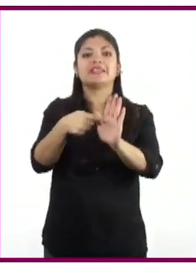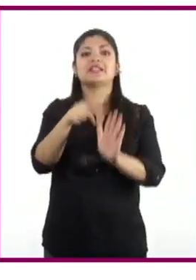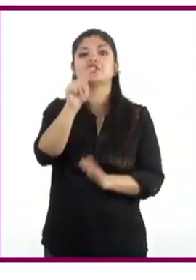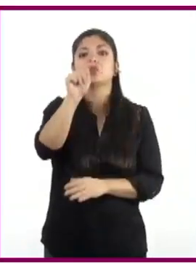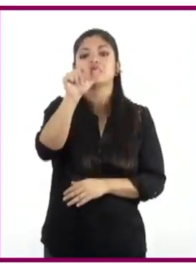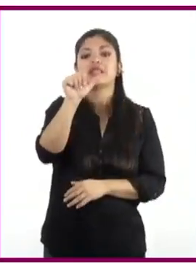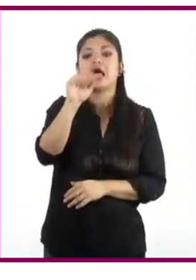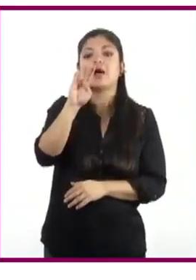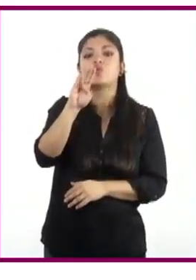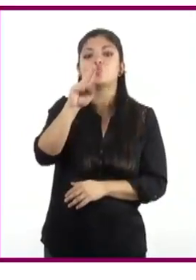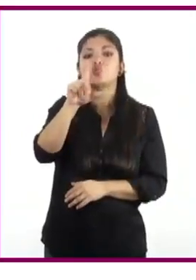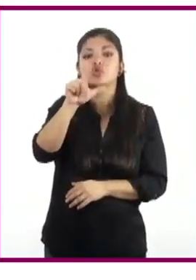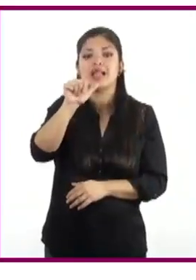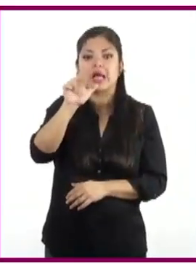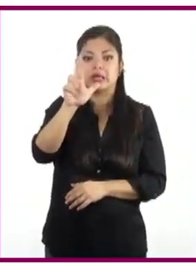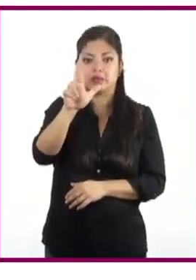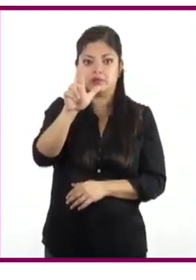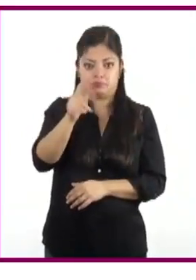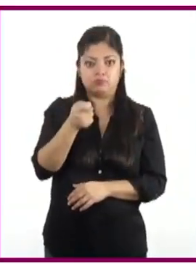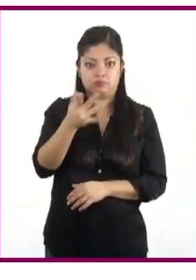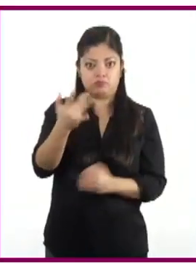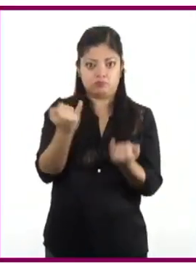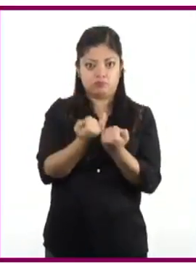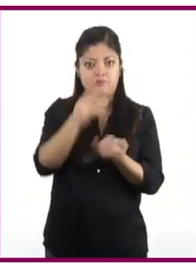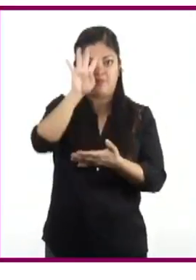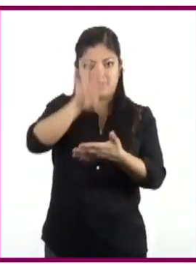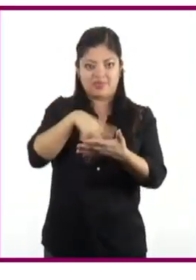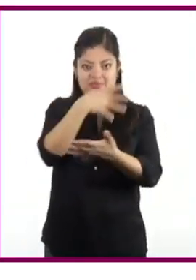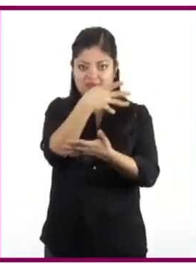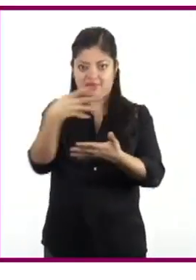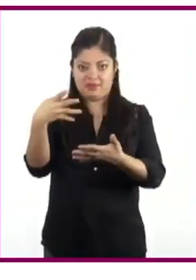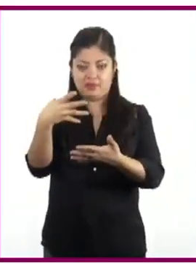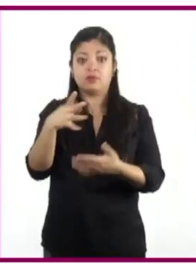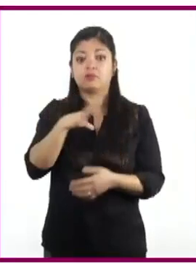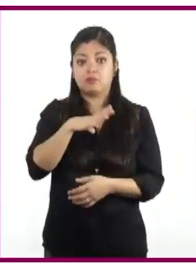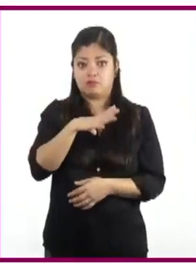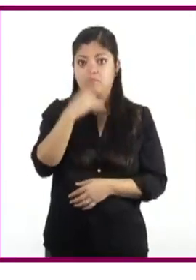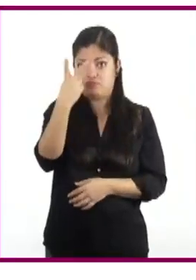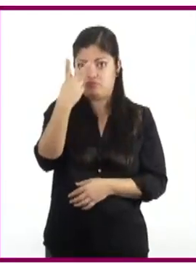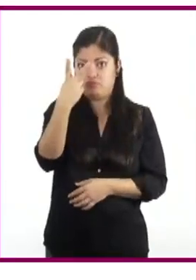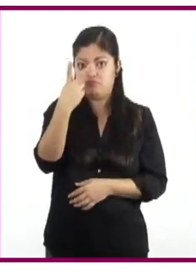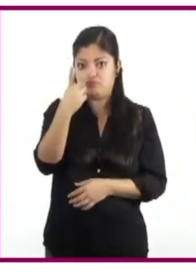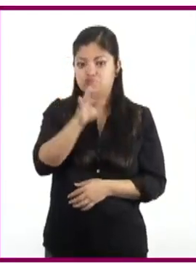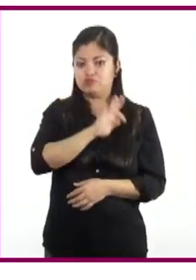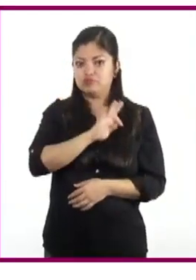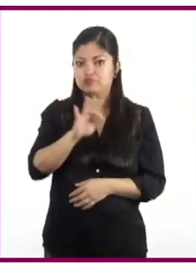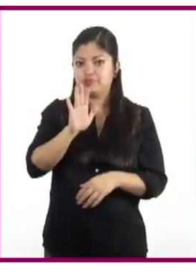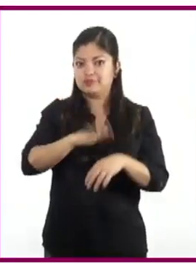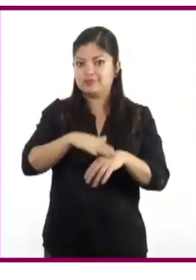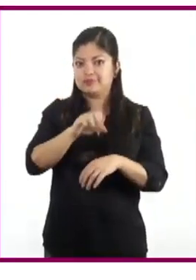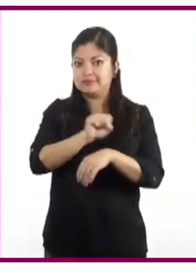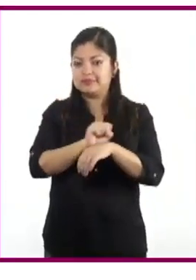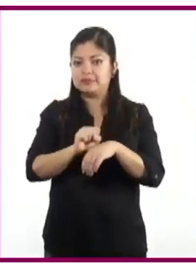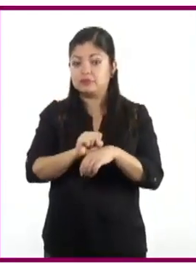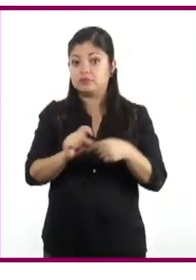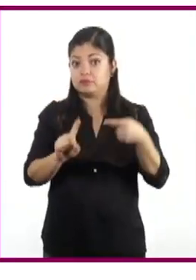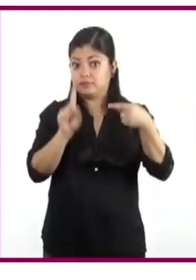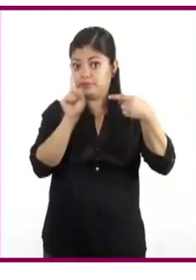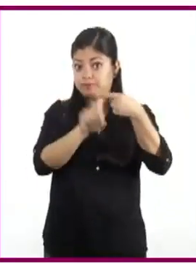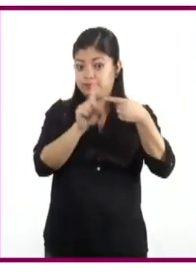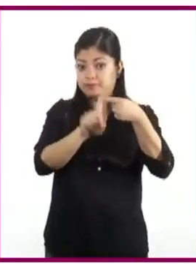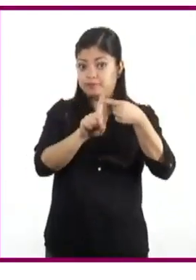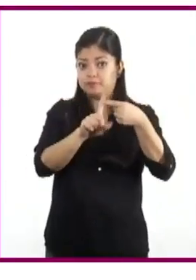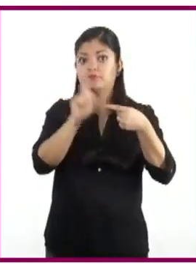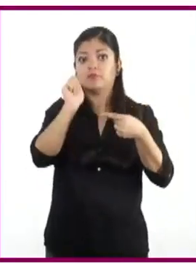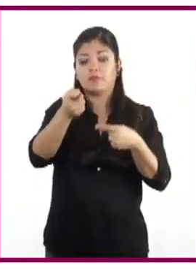de esta situación, la cual tiene dos ventajas. La primera es que se ve que al